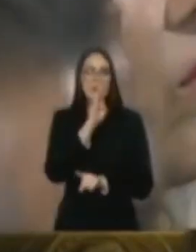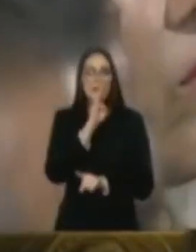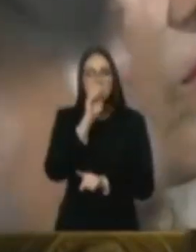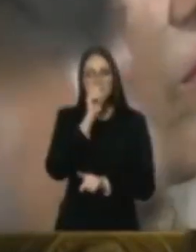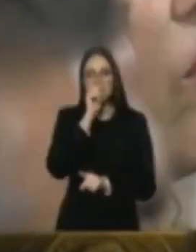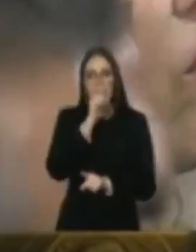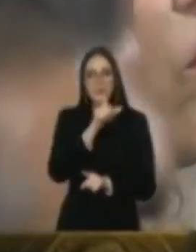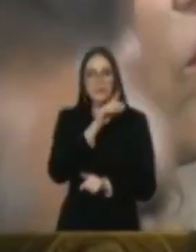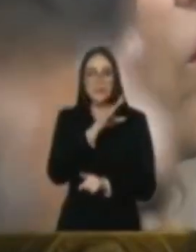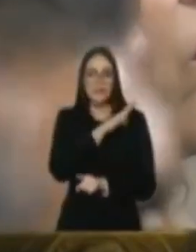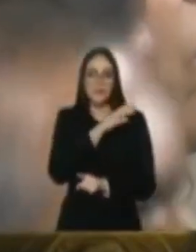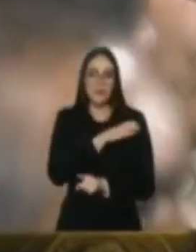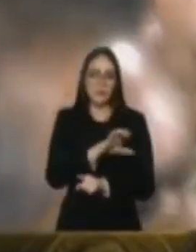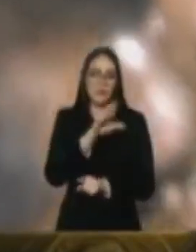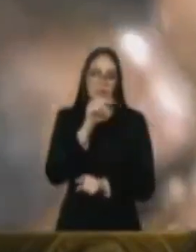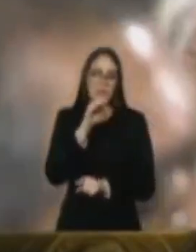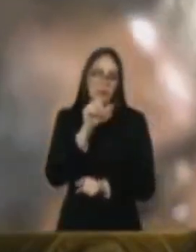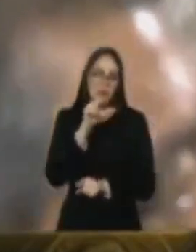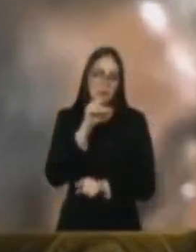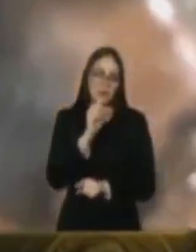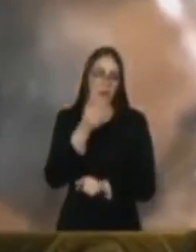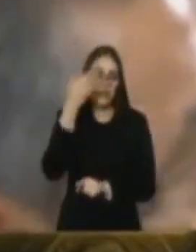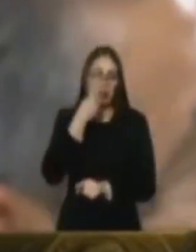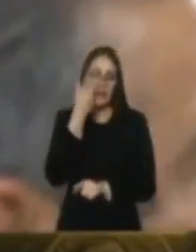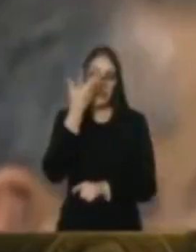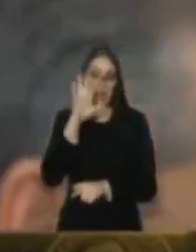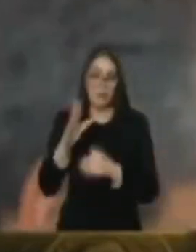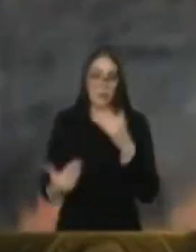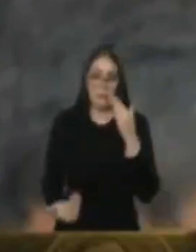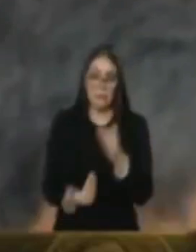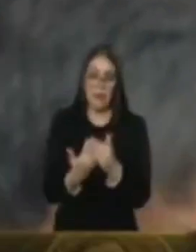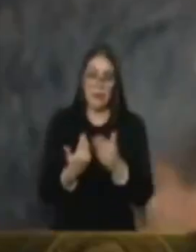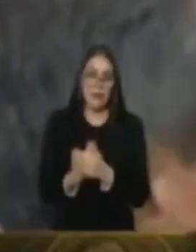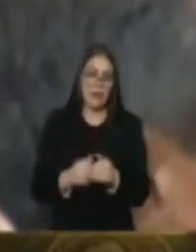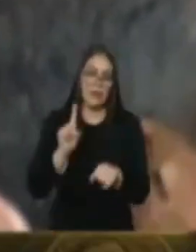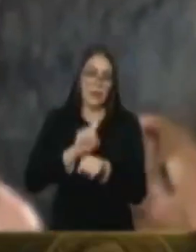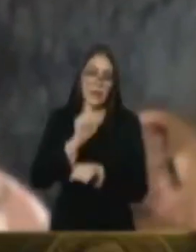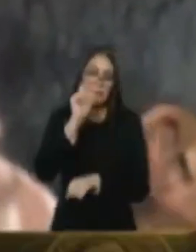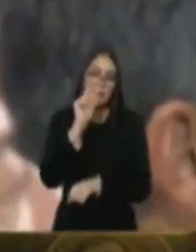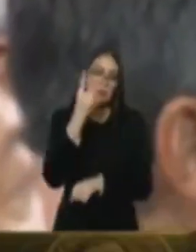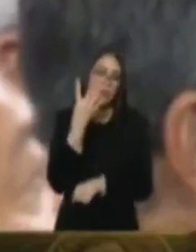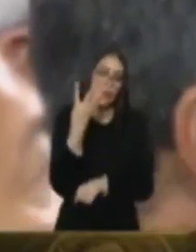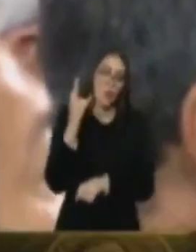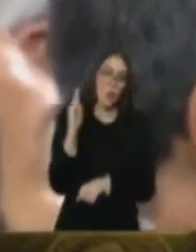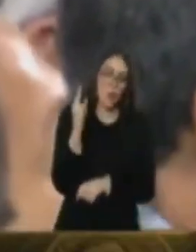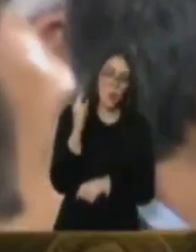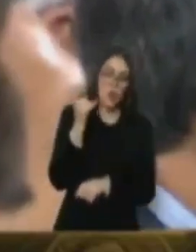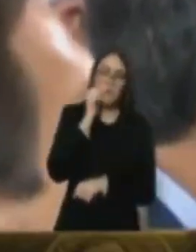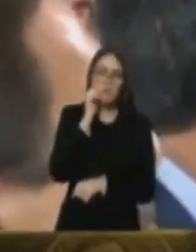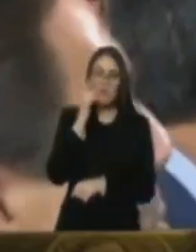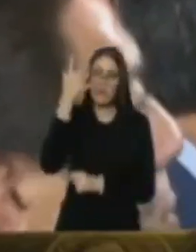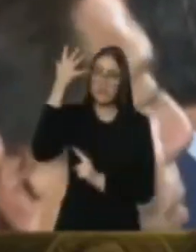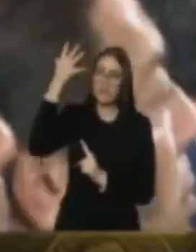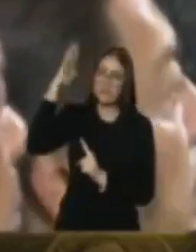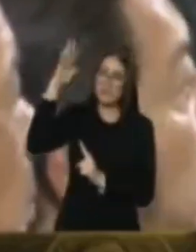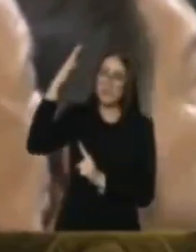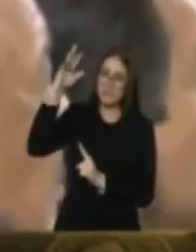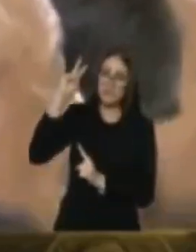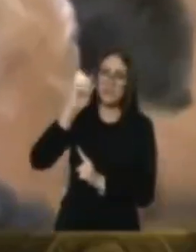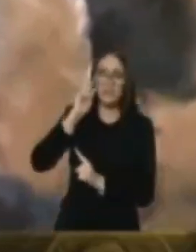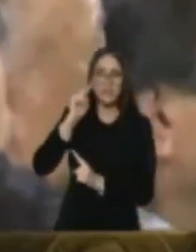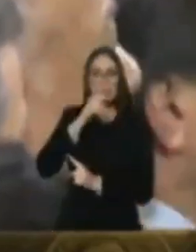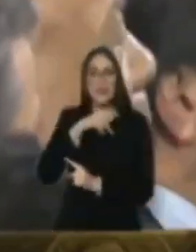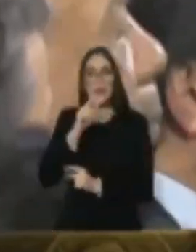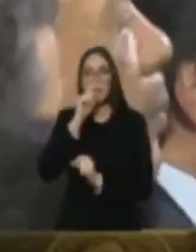Marcos. Nos narra Elena: a las 10 de la mañana del 24 de julio, bajo el sol que hace que la tierra humee bonito y platiquen